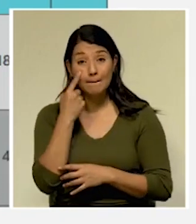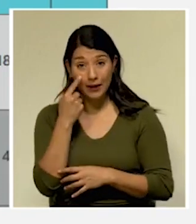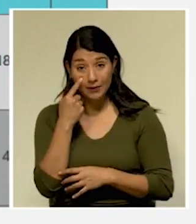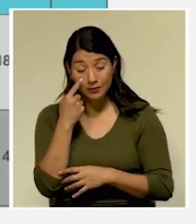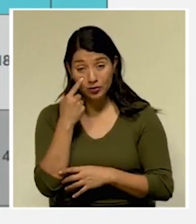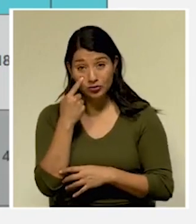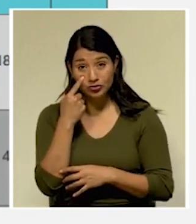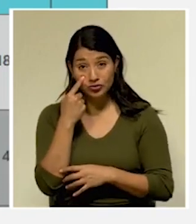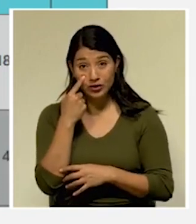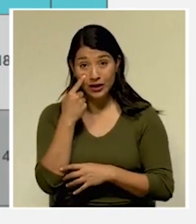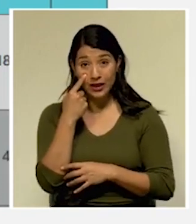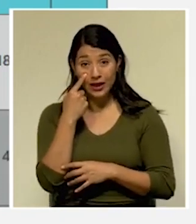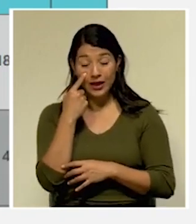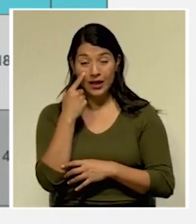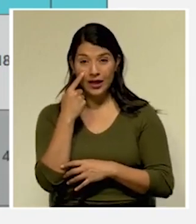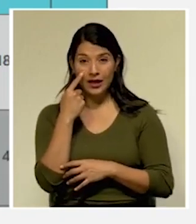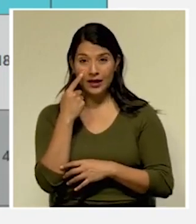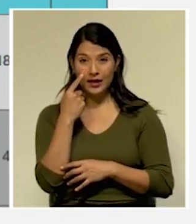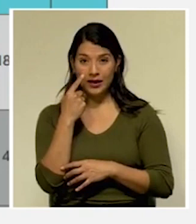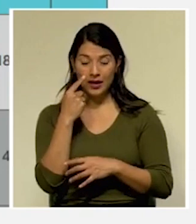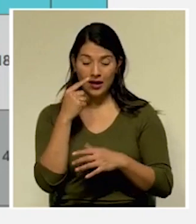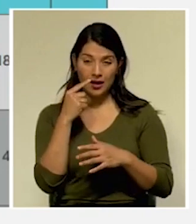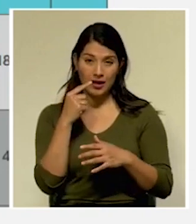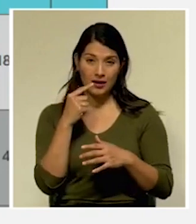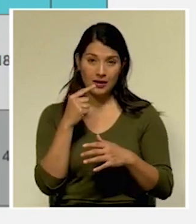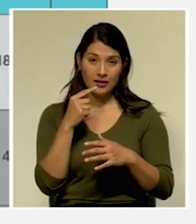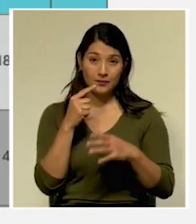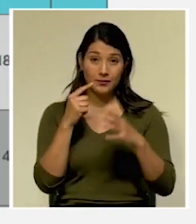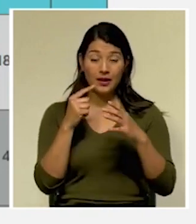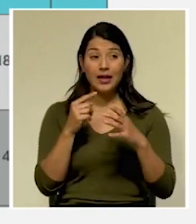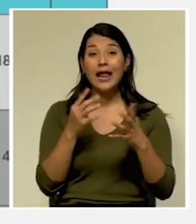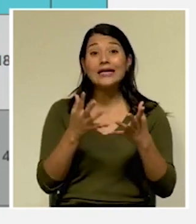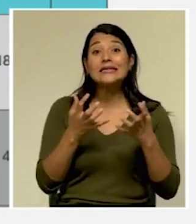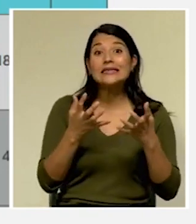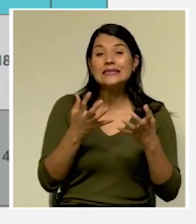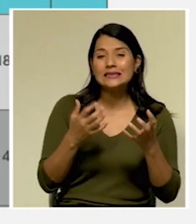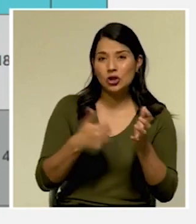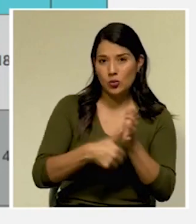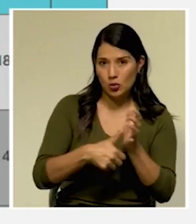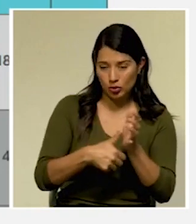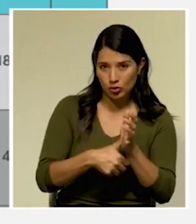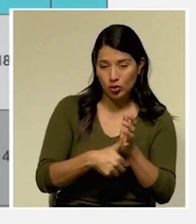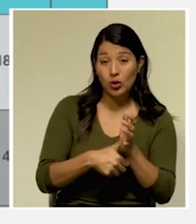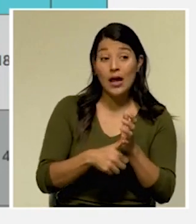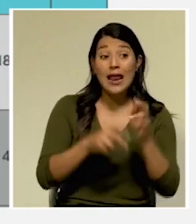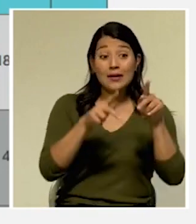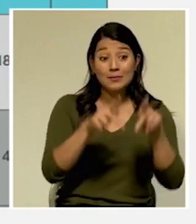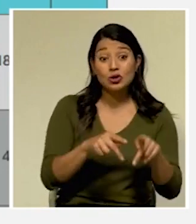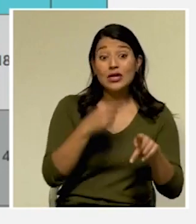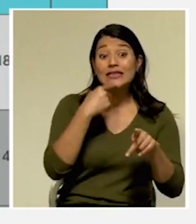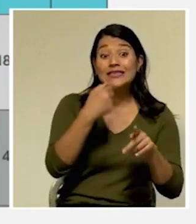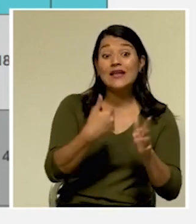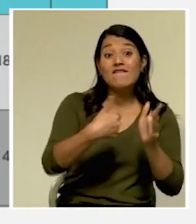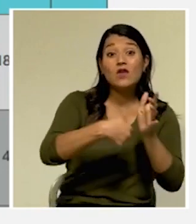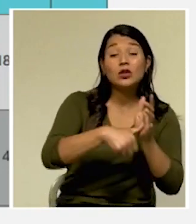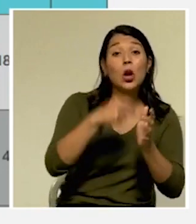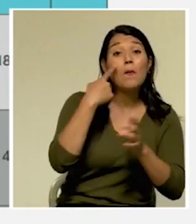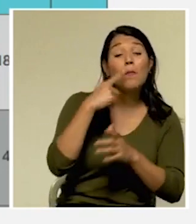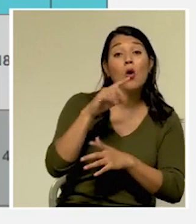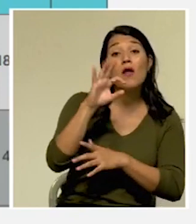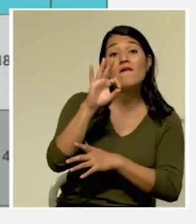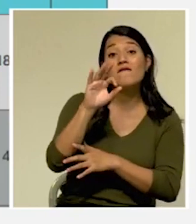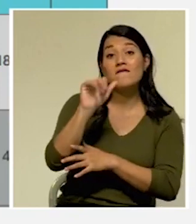en términos reales, en términos de la intención de voto, prácticamente quienes dicen haber votado por Fabricio Alvarado,